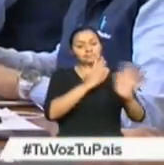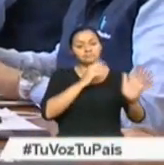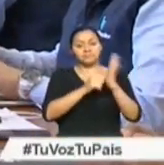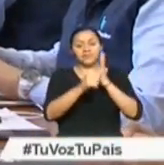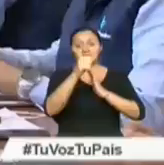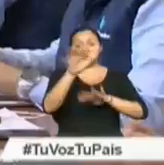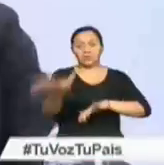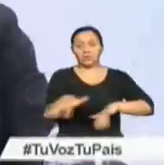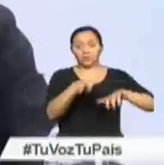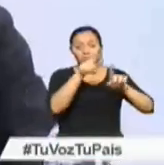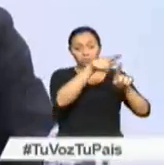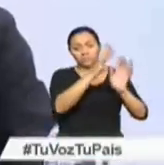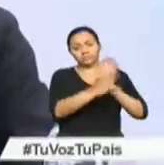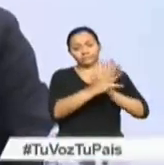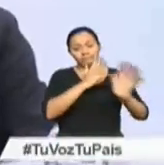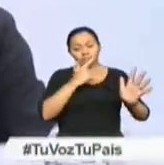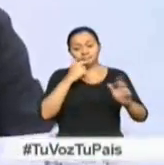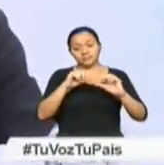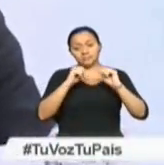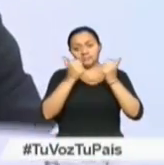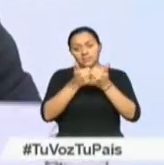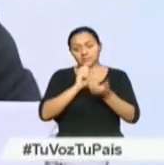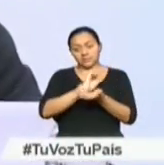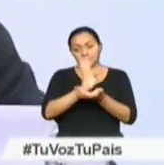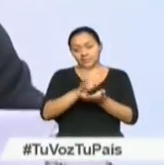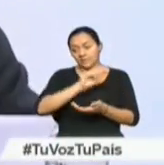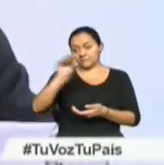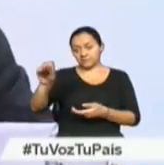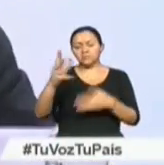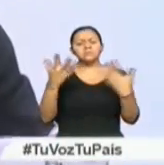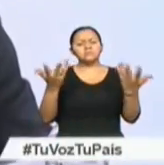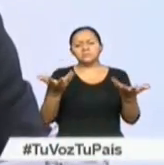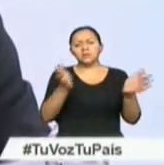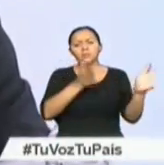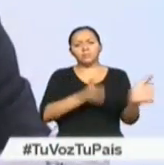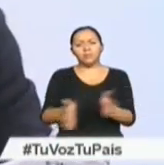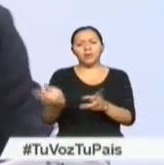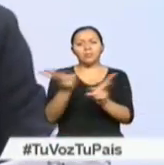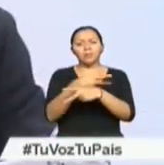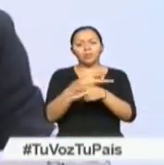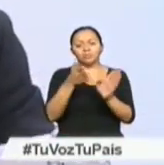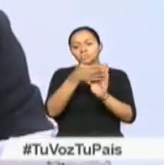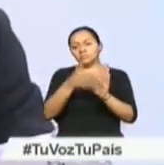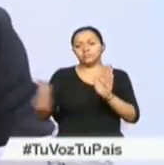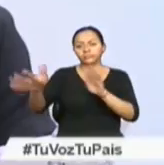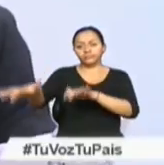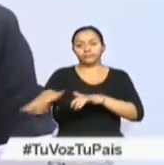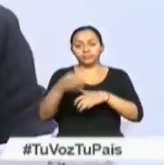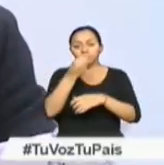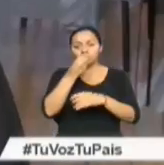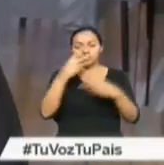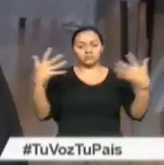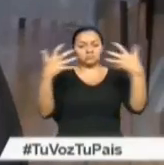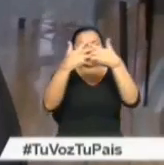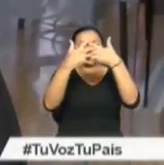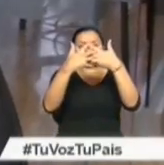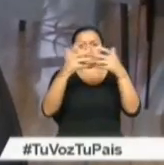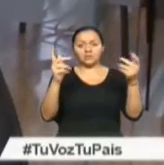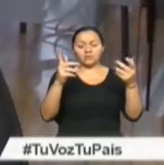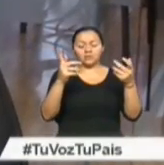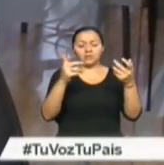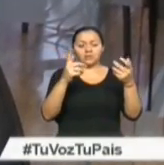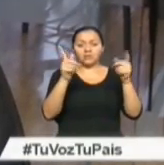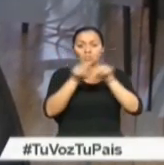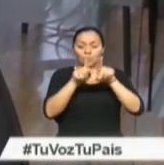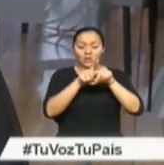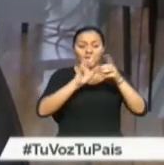Agricultura, Ganadería, Acuacultura y Pesca, MAGAP, son los sistemas extensivos de producción agropecuaria, no acordes con la realidad